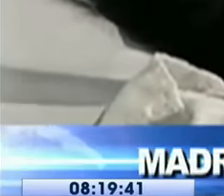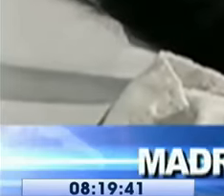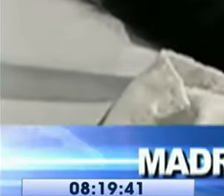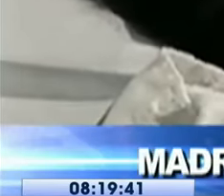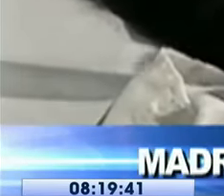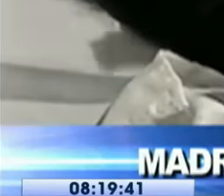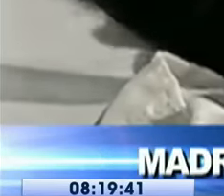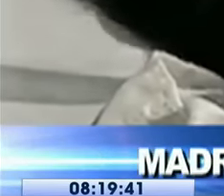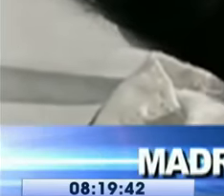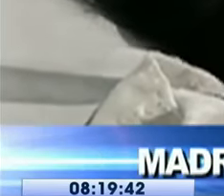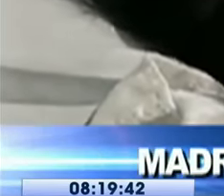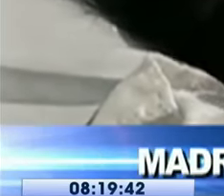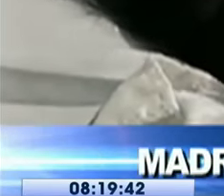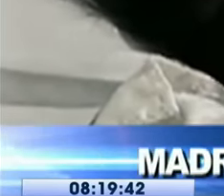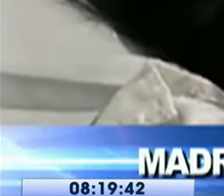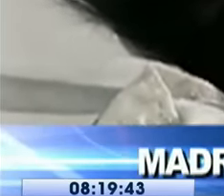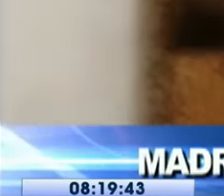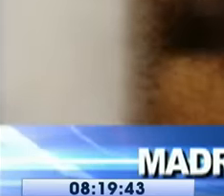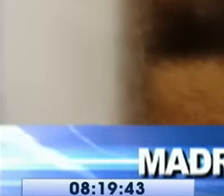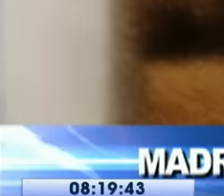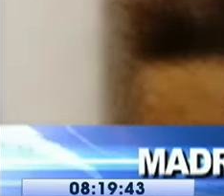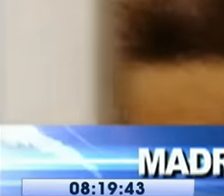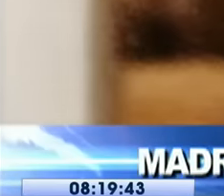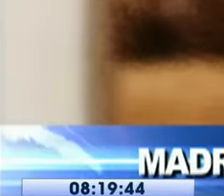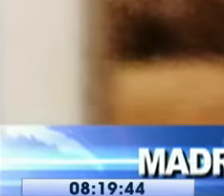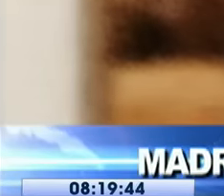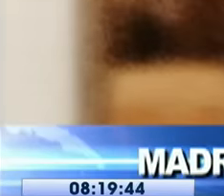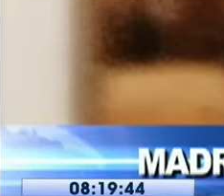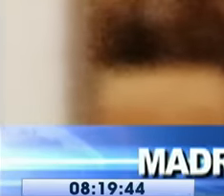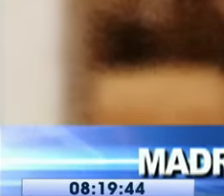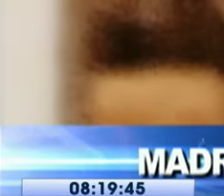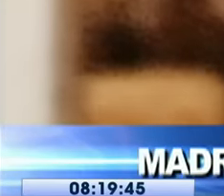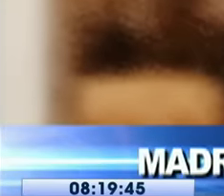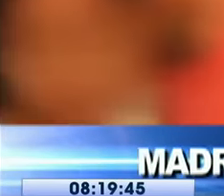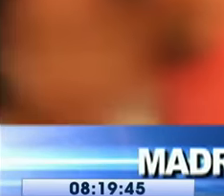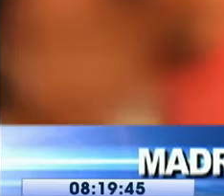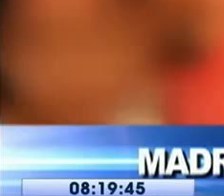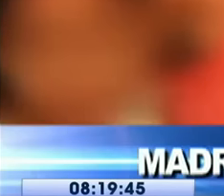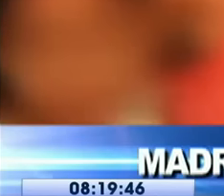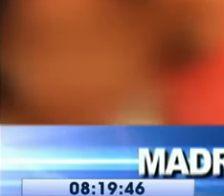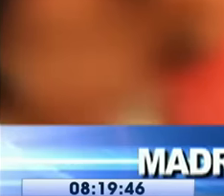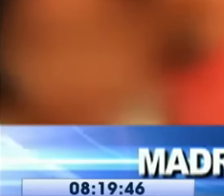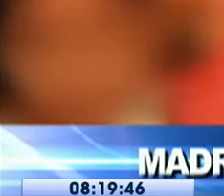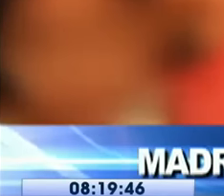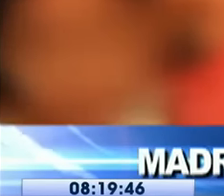Una madre desesperada pide ayuda para sus cuatro hijos, quienes